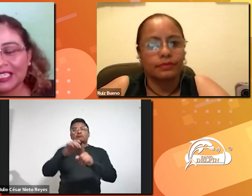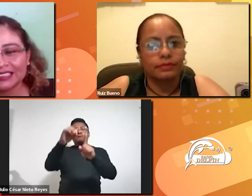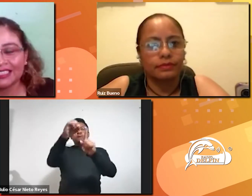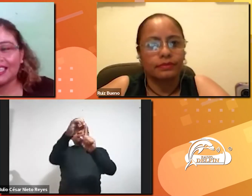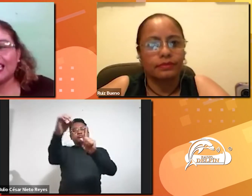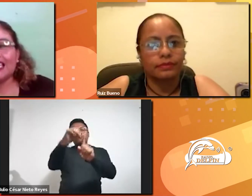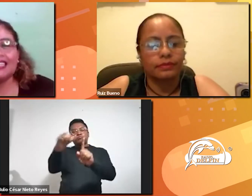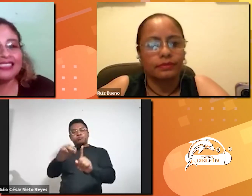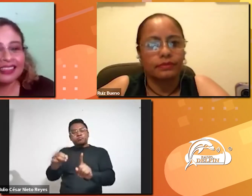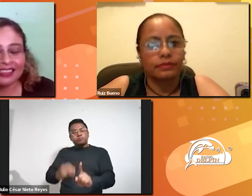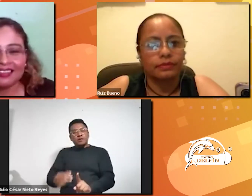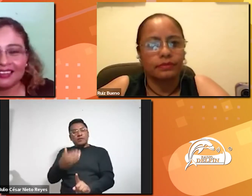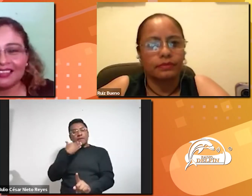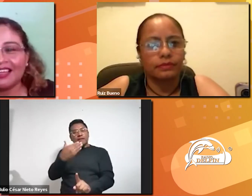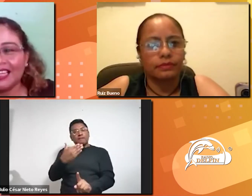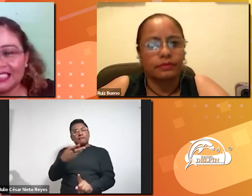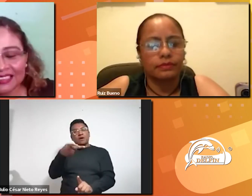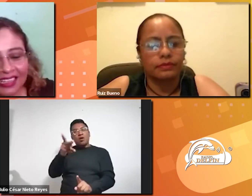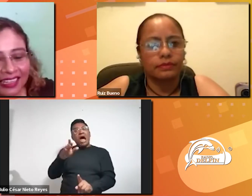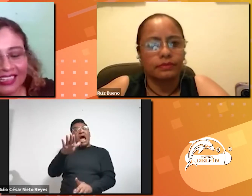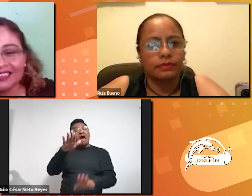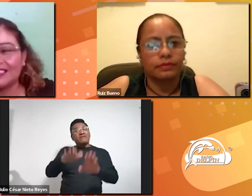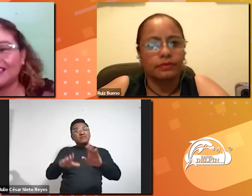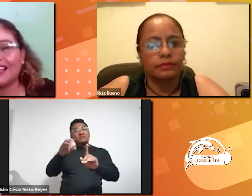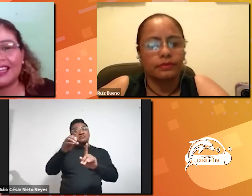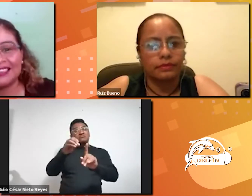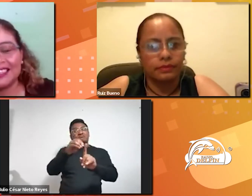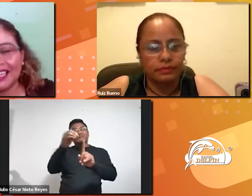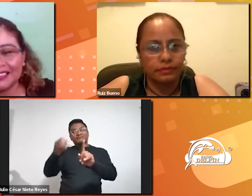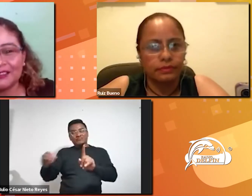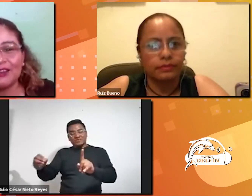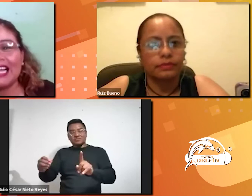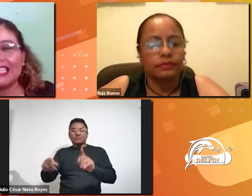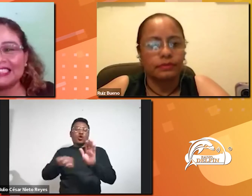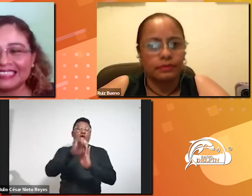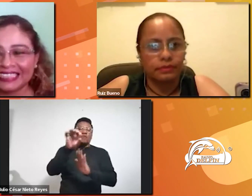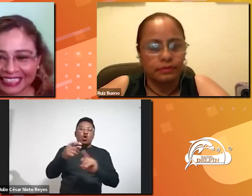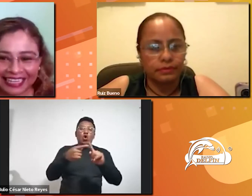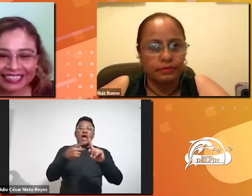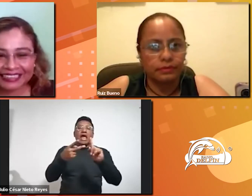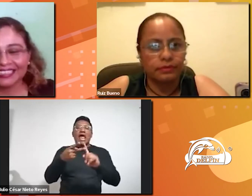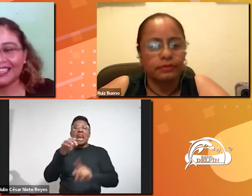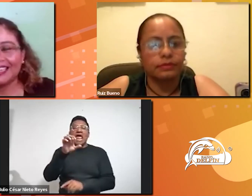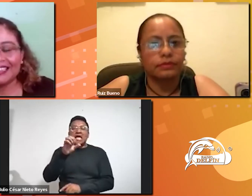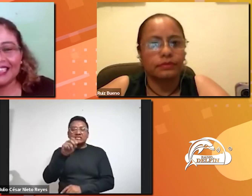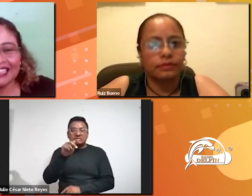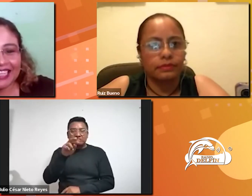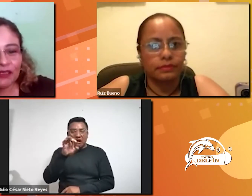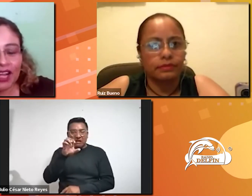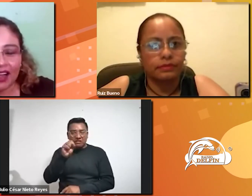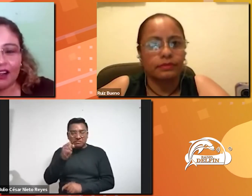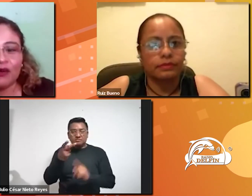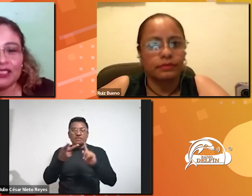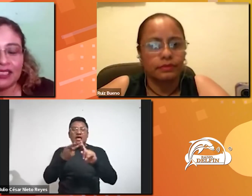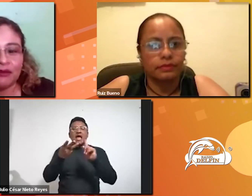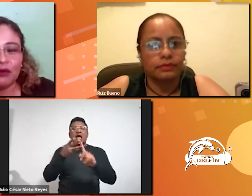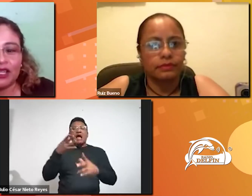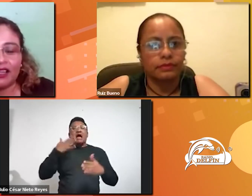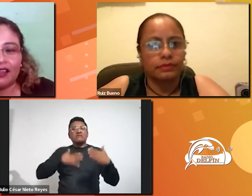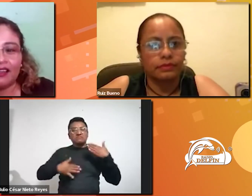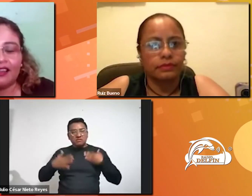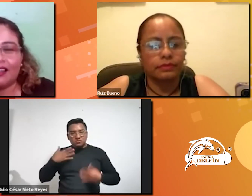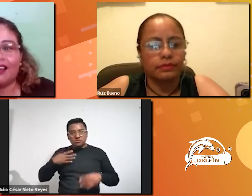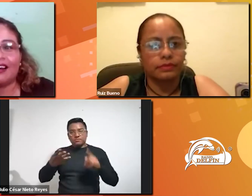suceder cosas. Y sí, el estrés, el cansancio, la ansiedad, te lleva a un